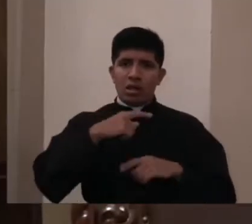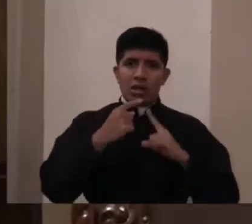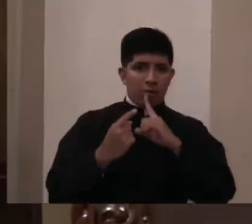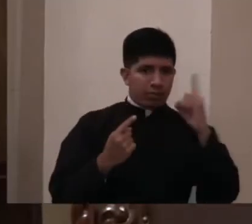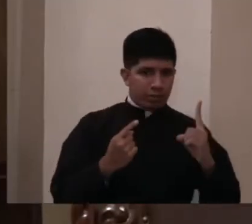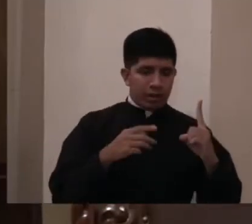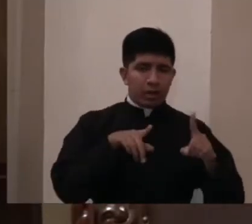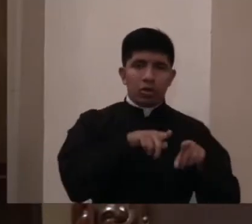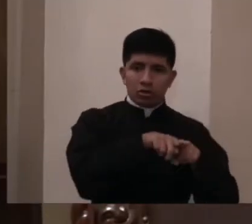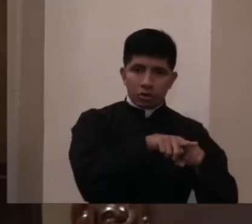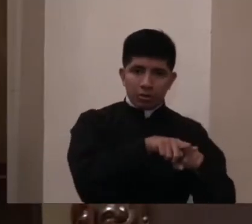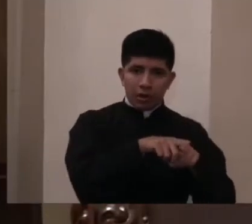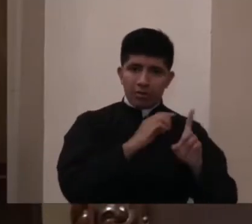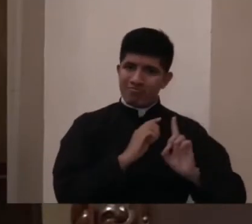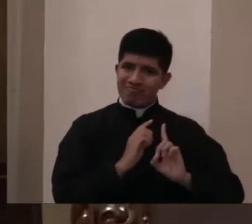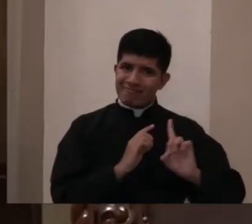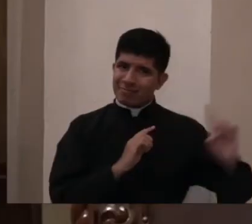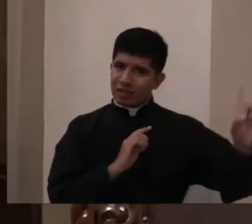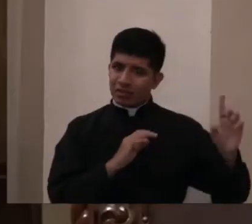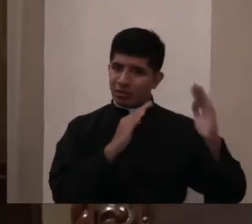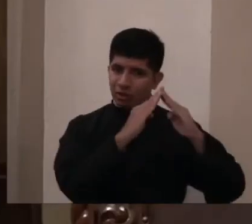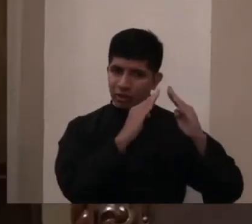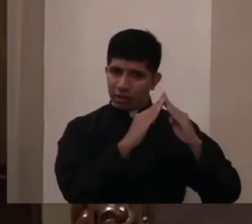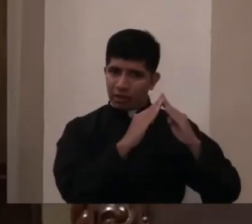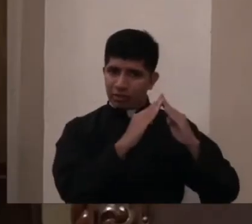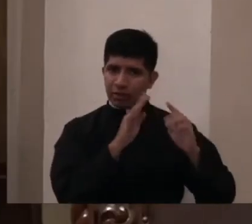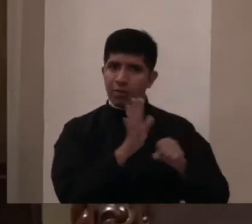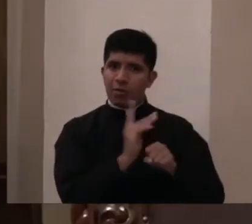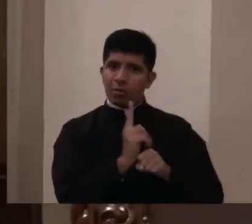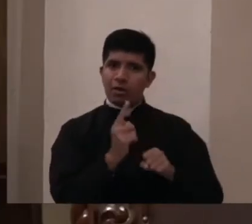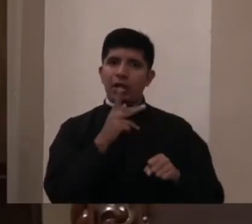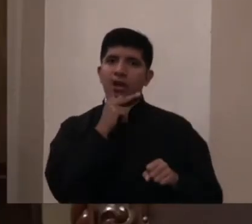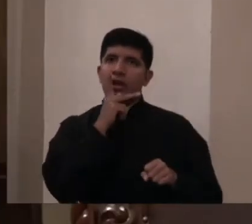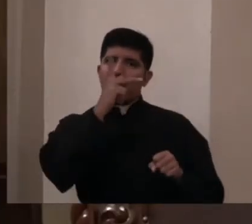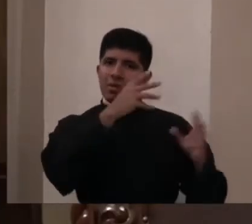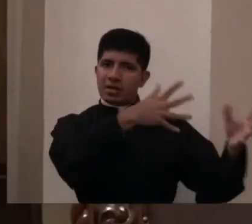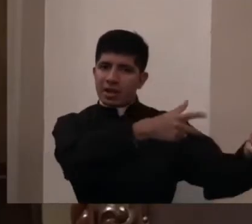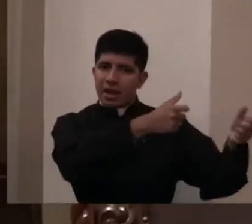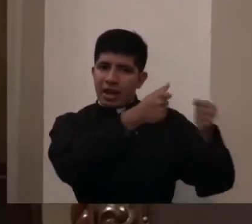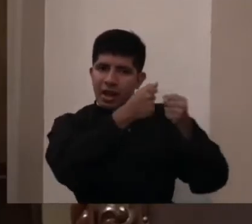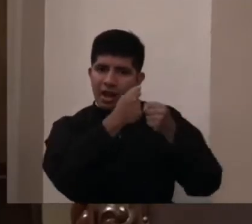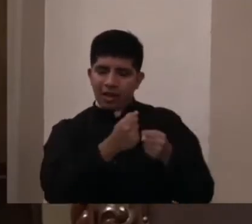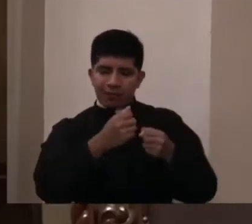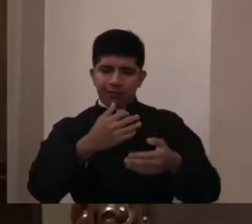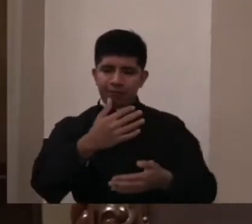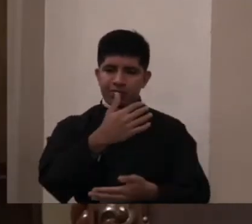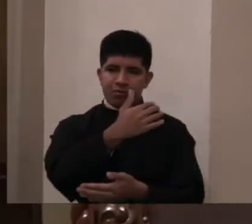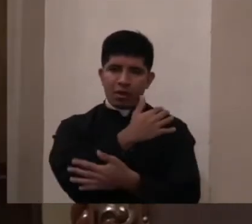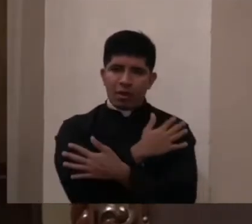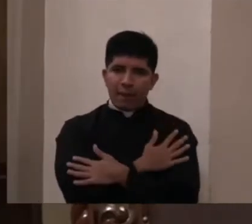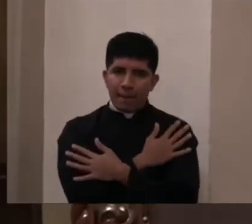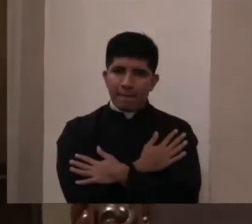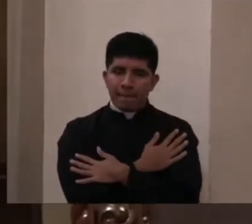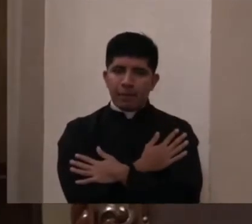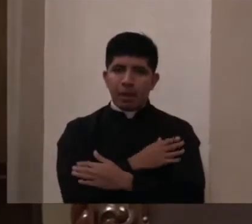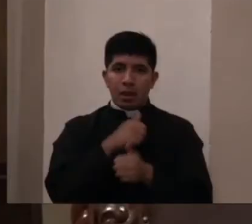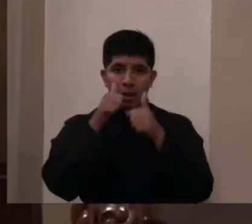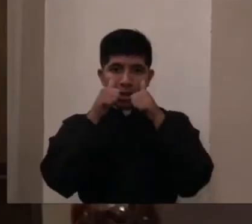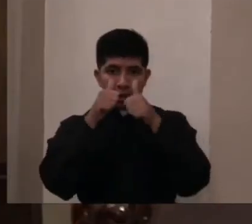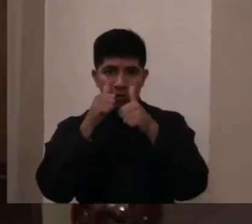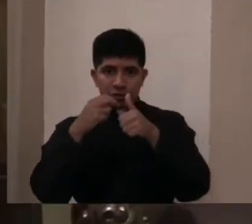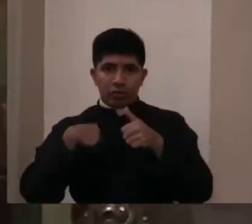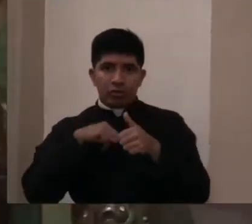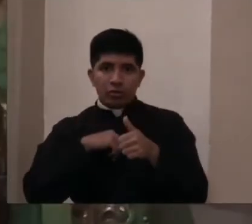hermano, el que se fue, por la manera en que lo recibe su padre. Atención entonces a nuestros celos.